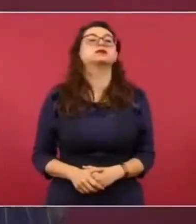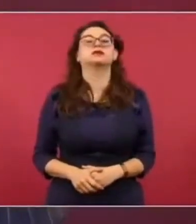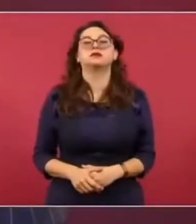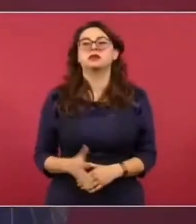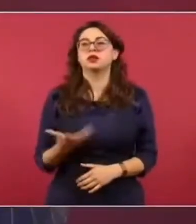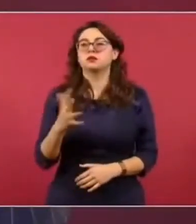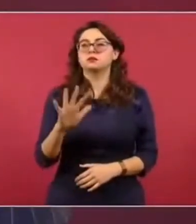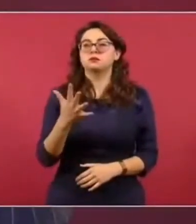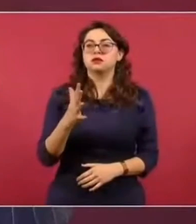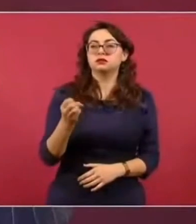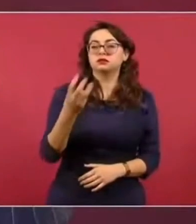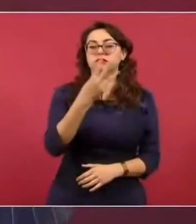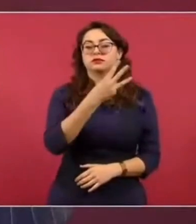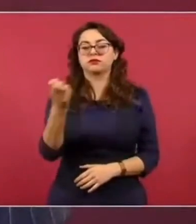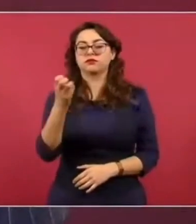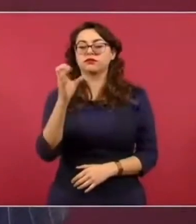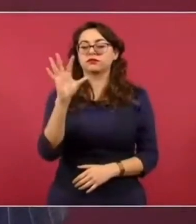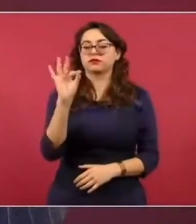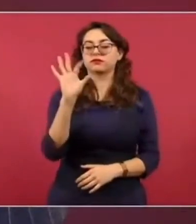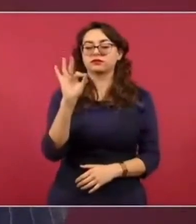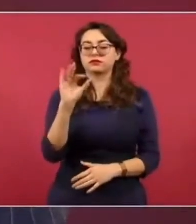340 mil barriles,